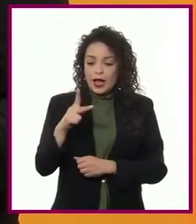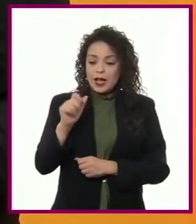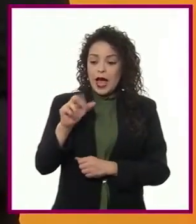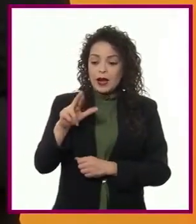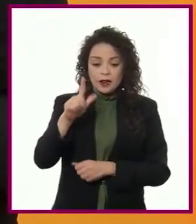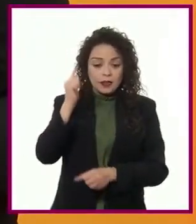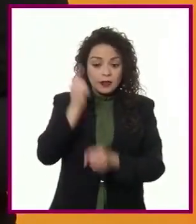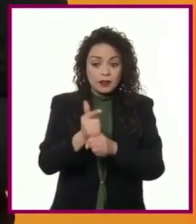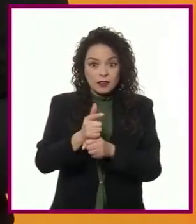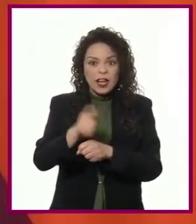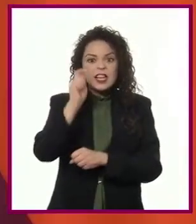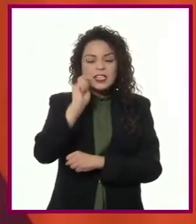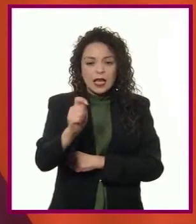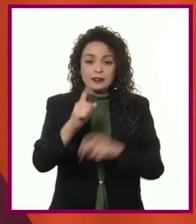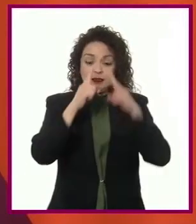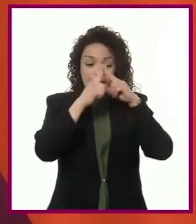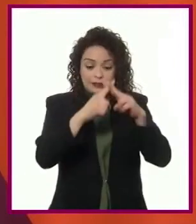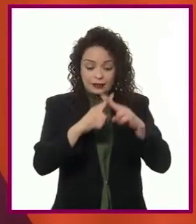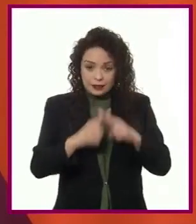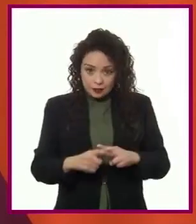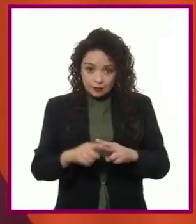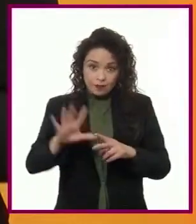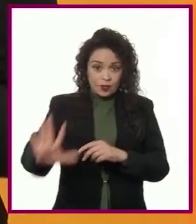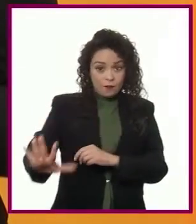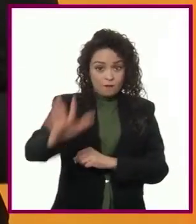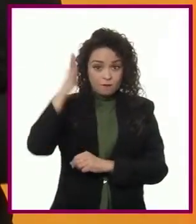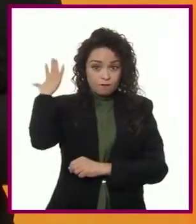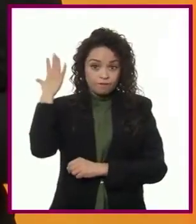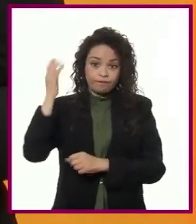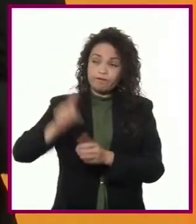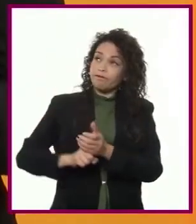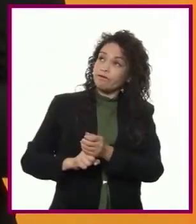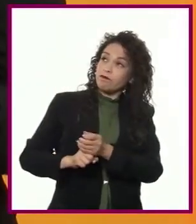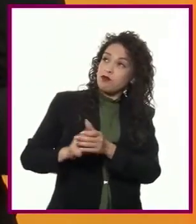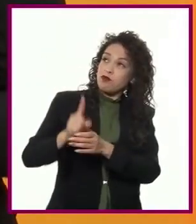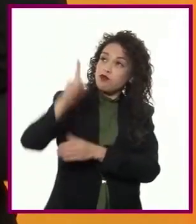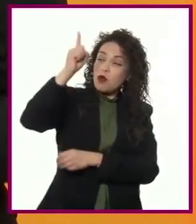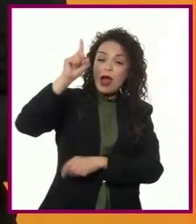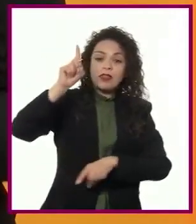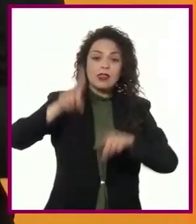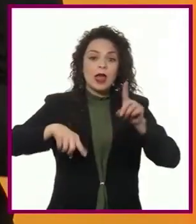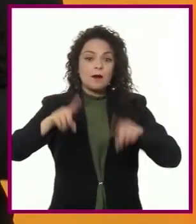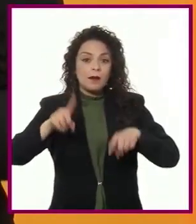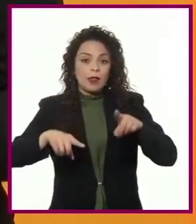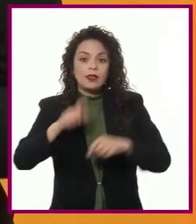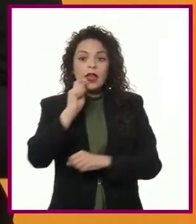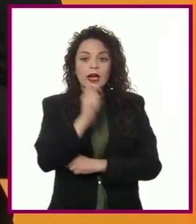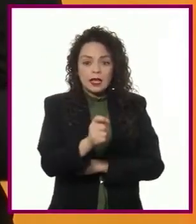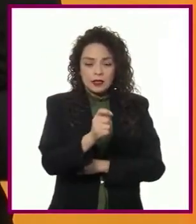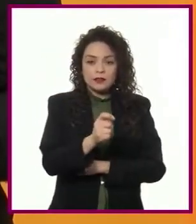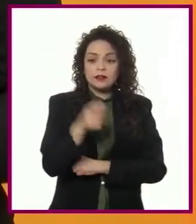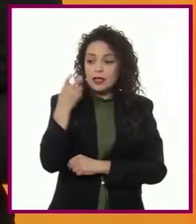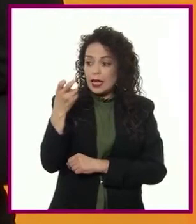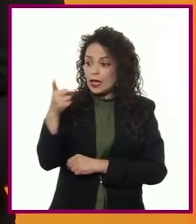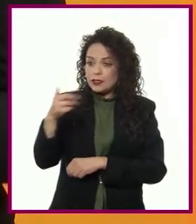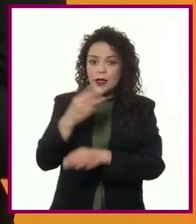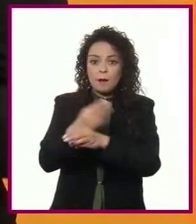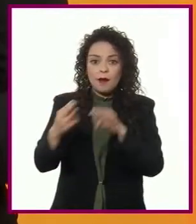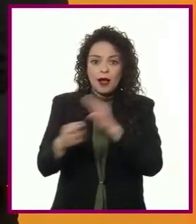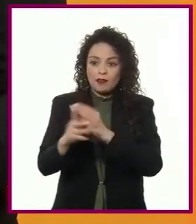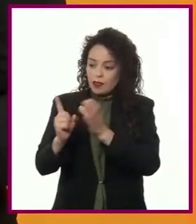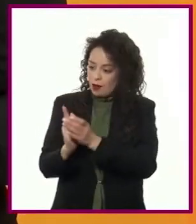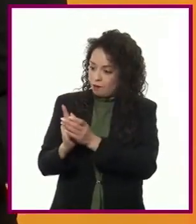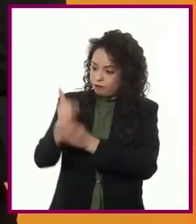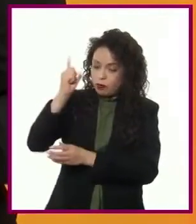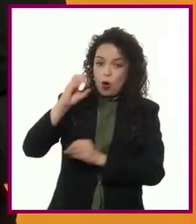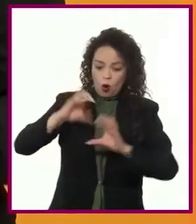que matemáticamente la velocidad de escape depende tanto de la masa del cuerpo del que quieres escapar